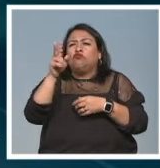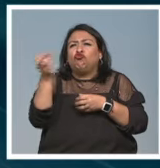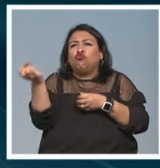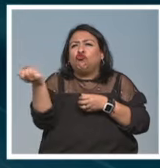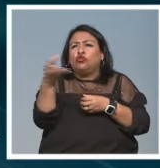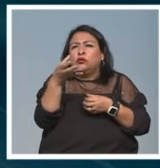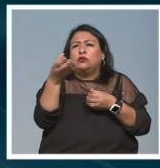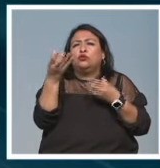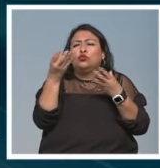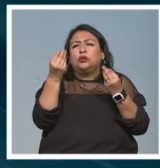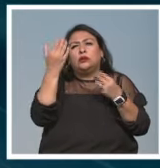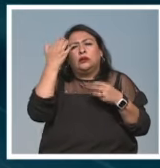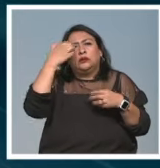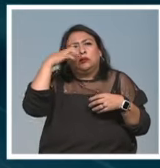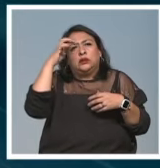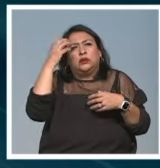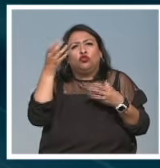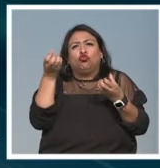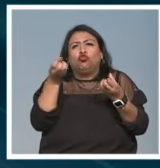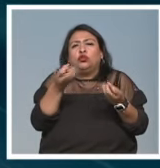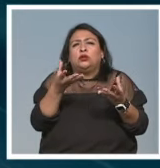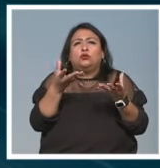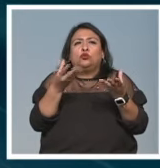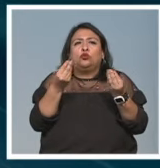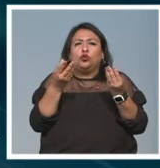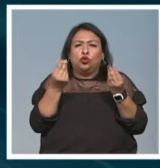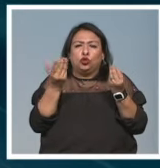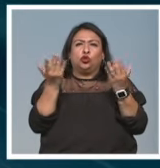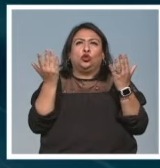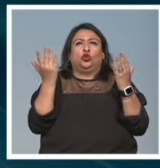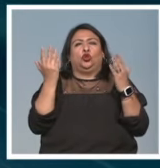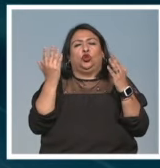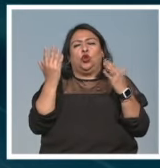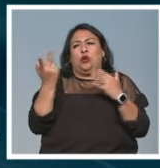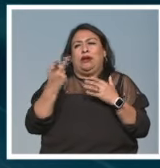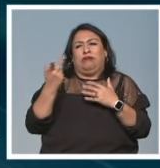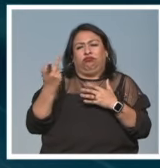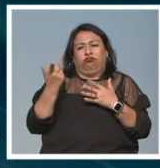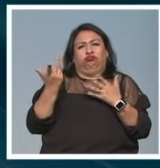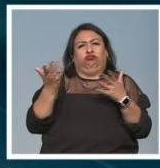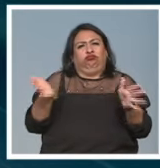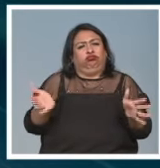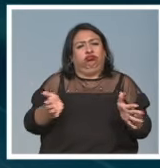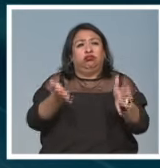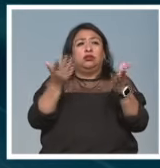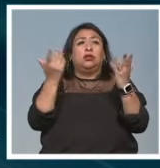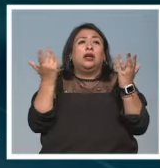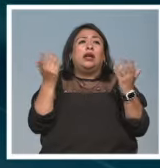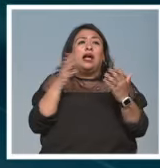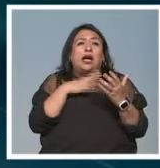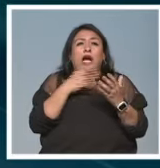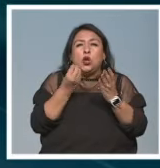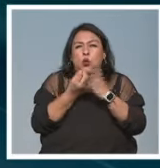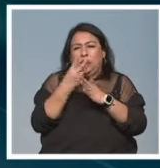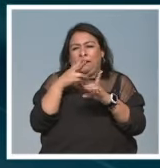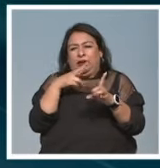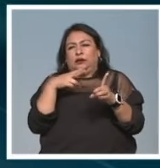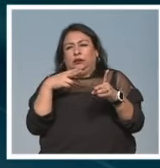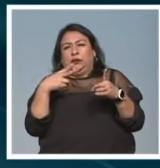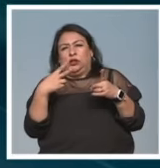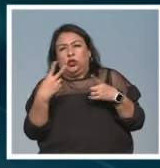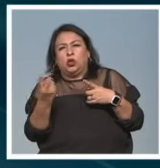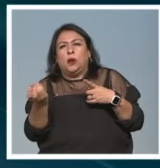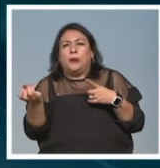enriquece muchísimo la carrera, enriquece muchísimo la experiencia, te va dando pues nuevas perspectivas,